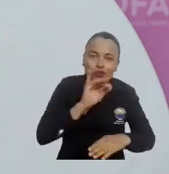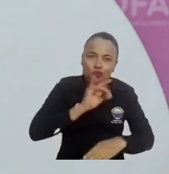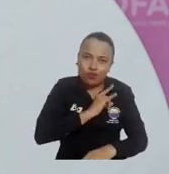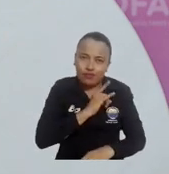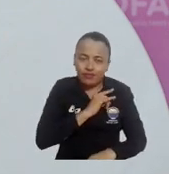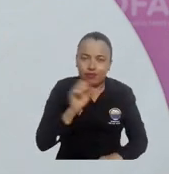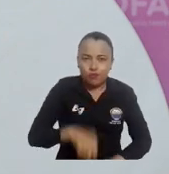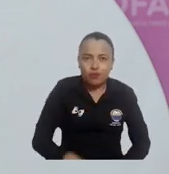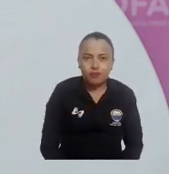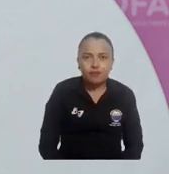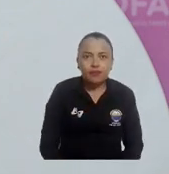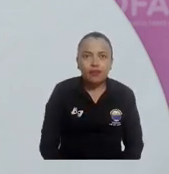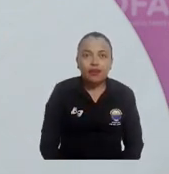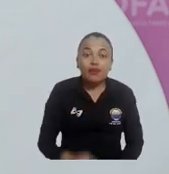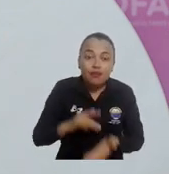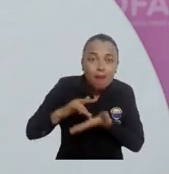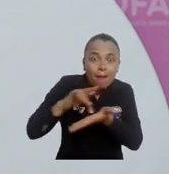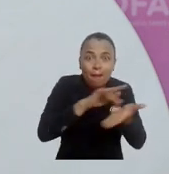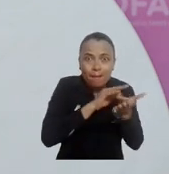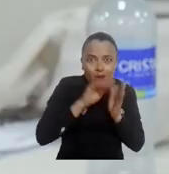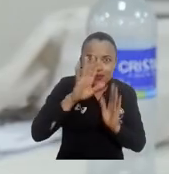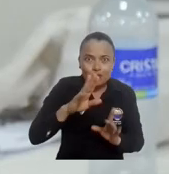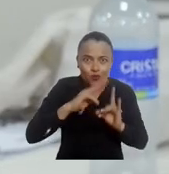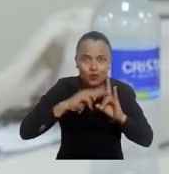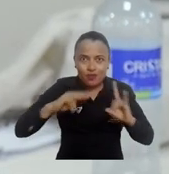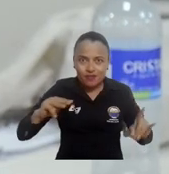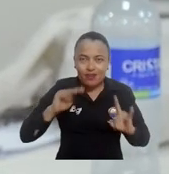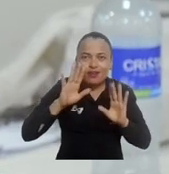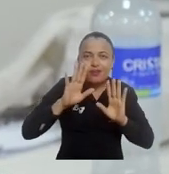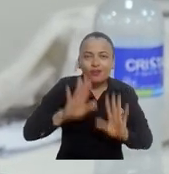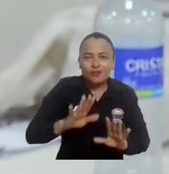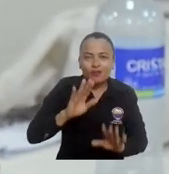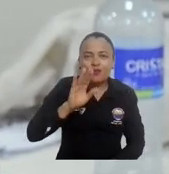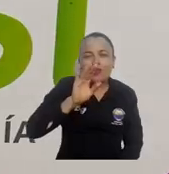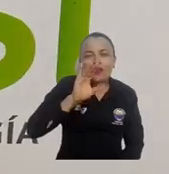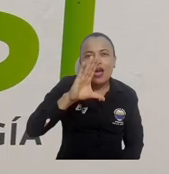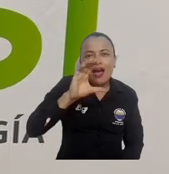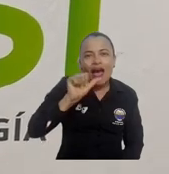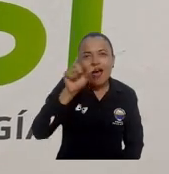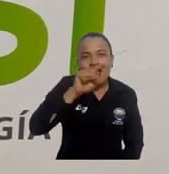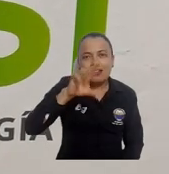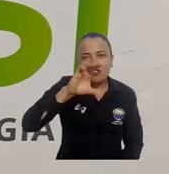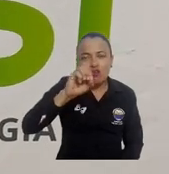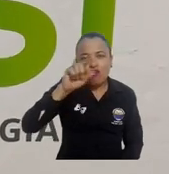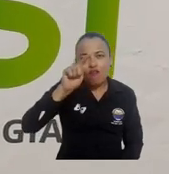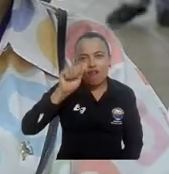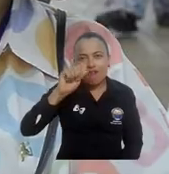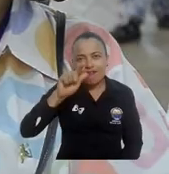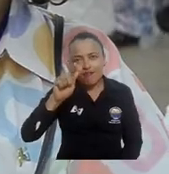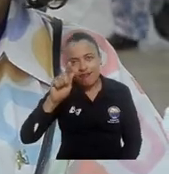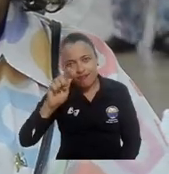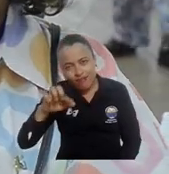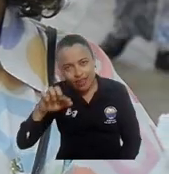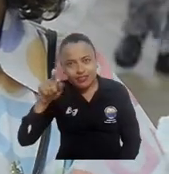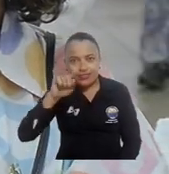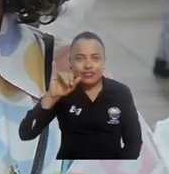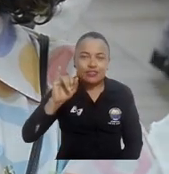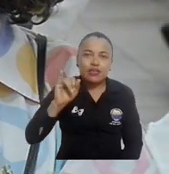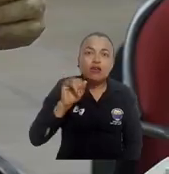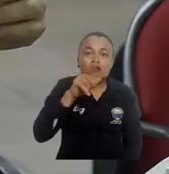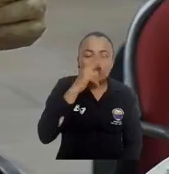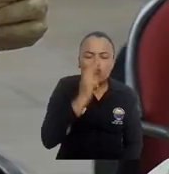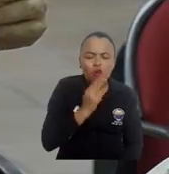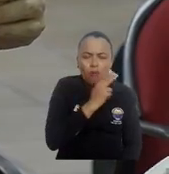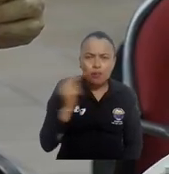y de calidad para todas las instituciones en el país. Con su participación protagónica en ASCOFAPSI, la Alma Mater buscará mantener